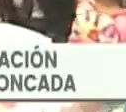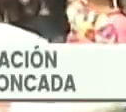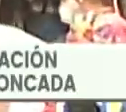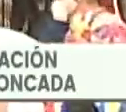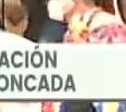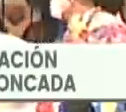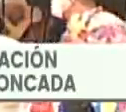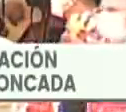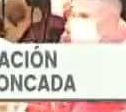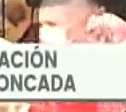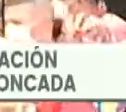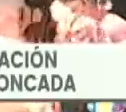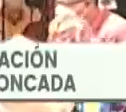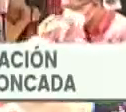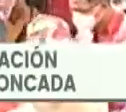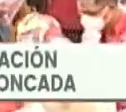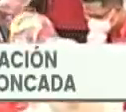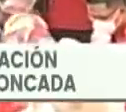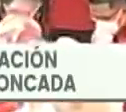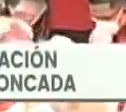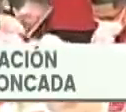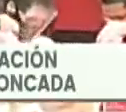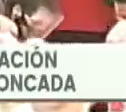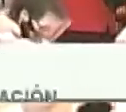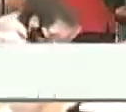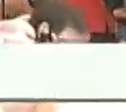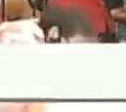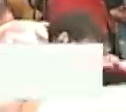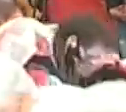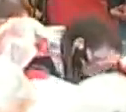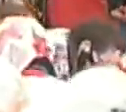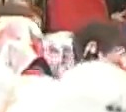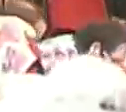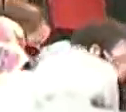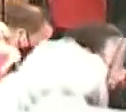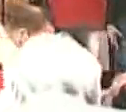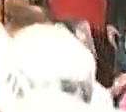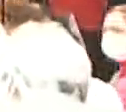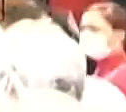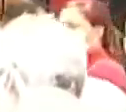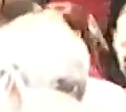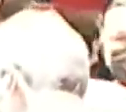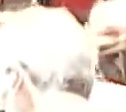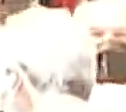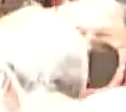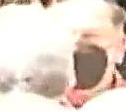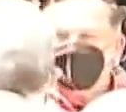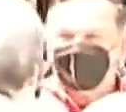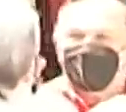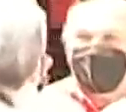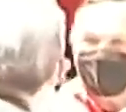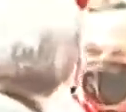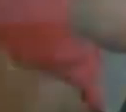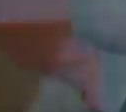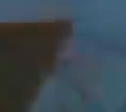llenando nuestra casa de alborozo, porque le anda contento con nosotros.